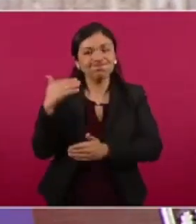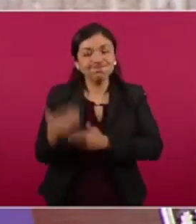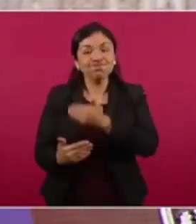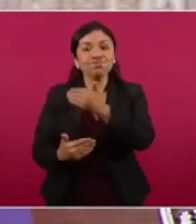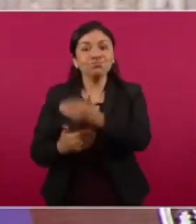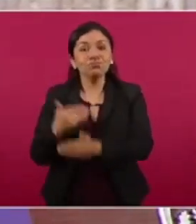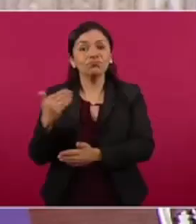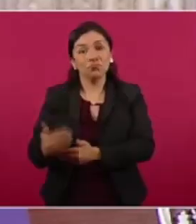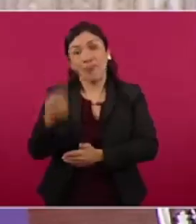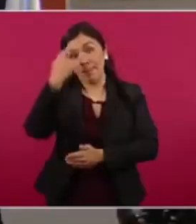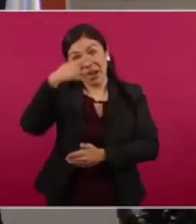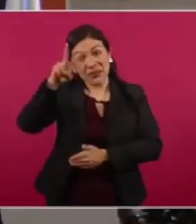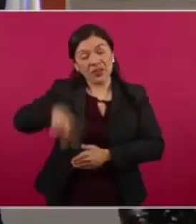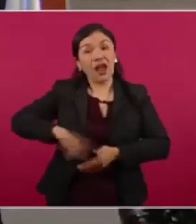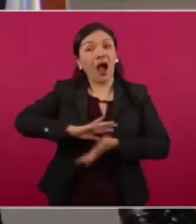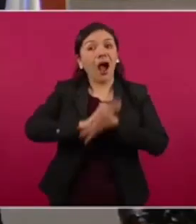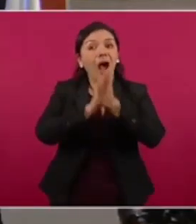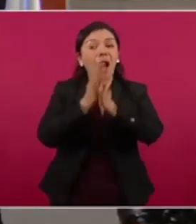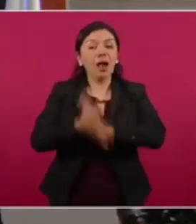en la transformación